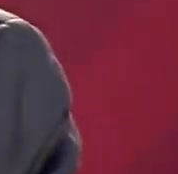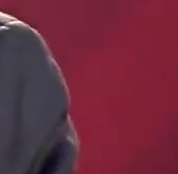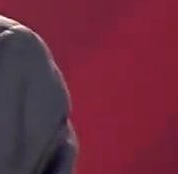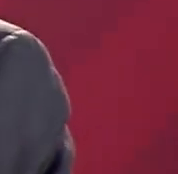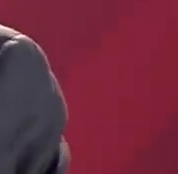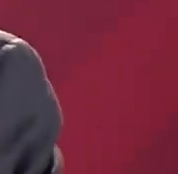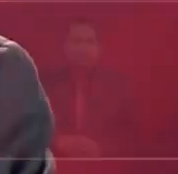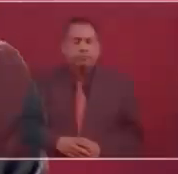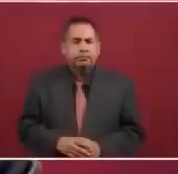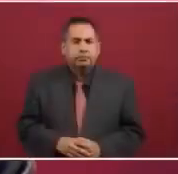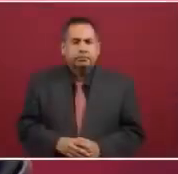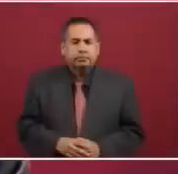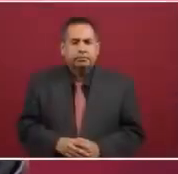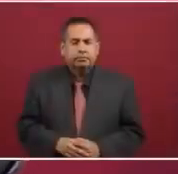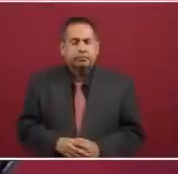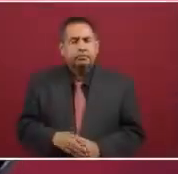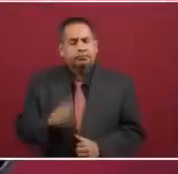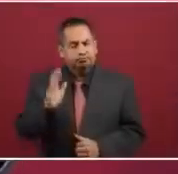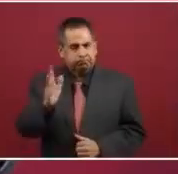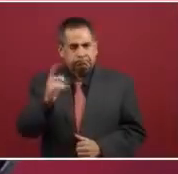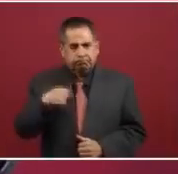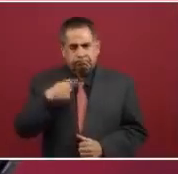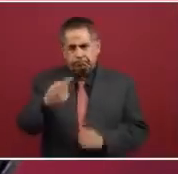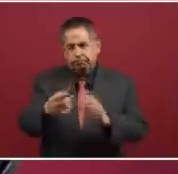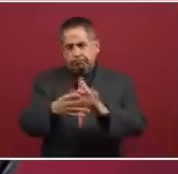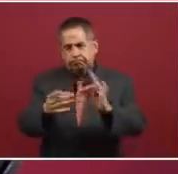Ya se explicó aquí